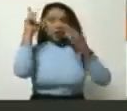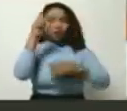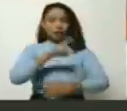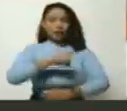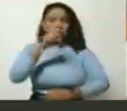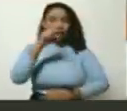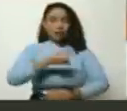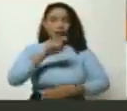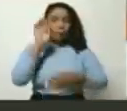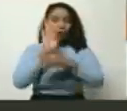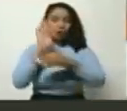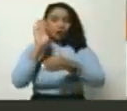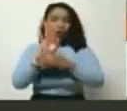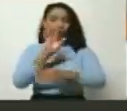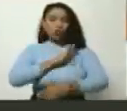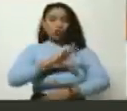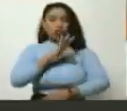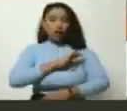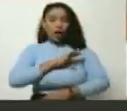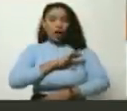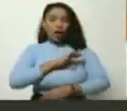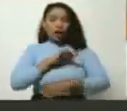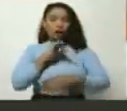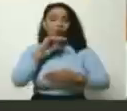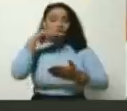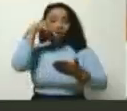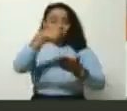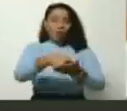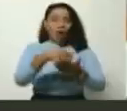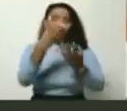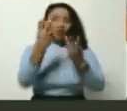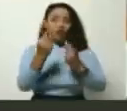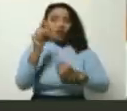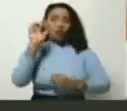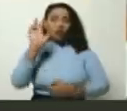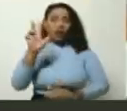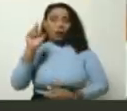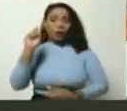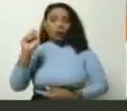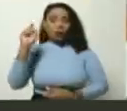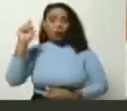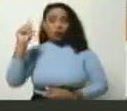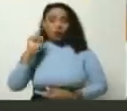necesidades de protección social enunciados en el número 3.1.